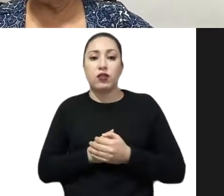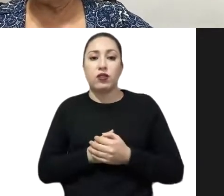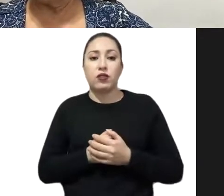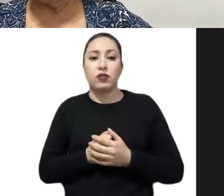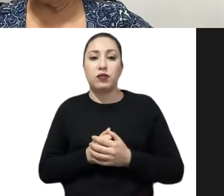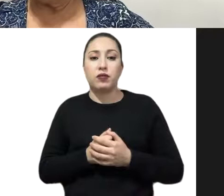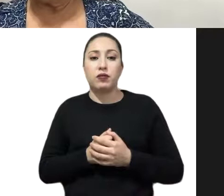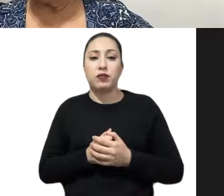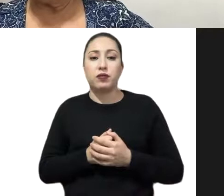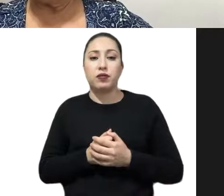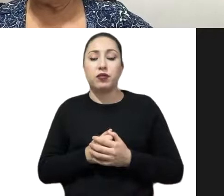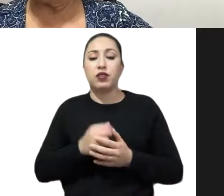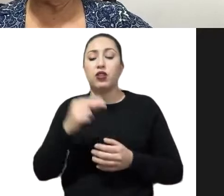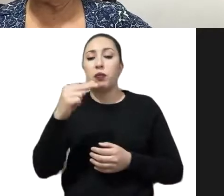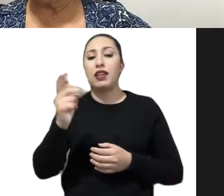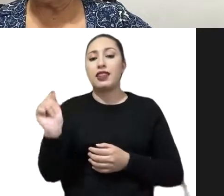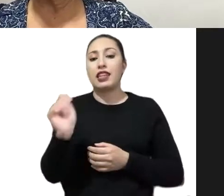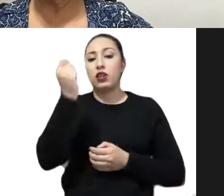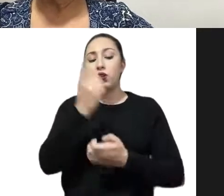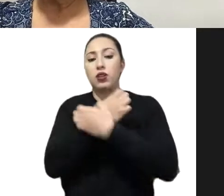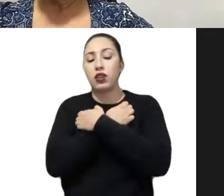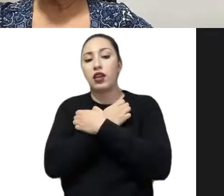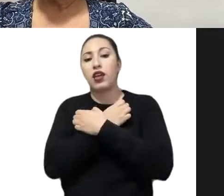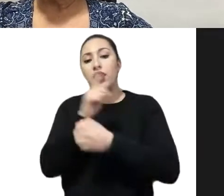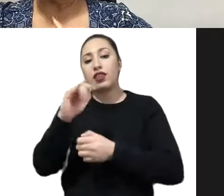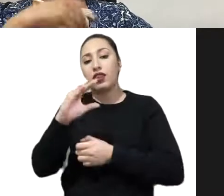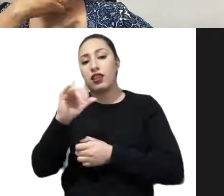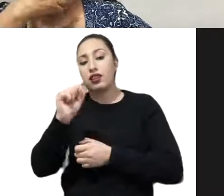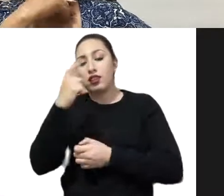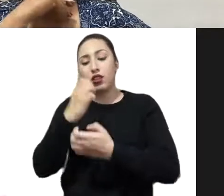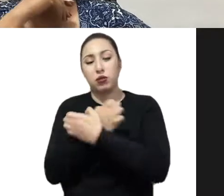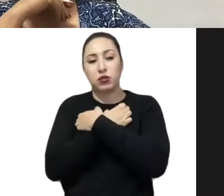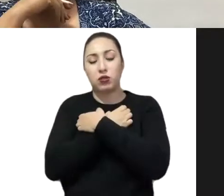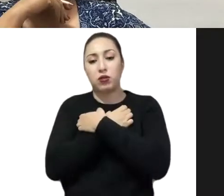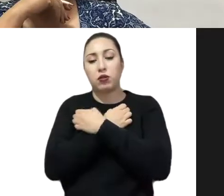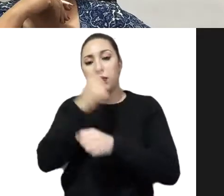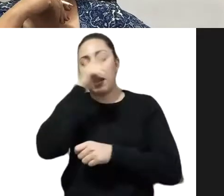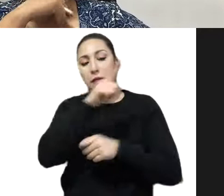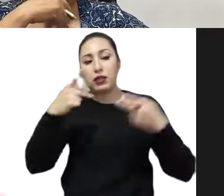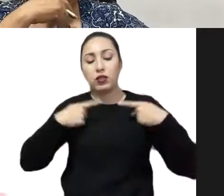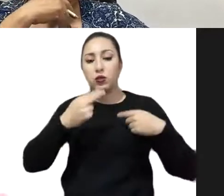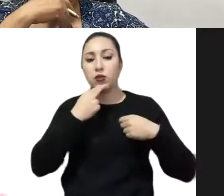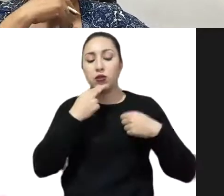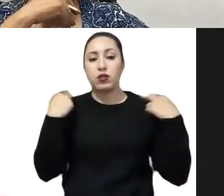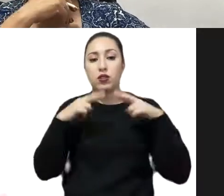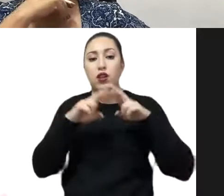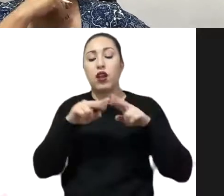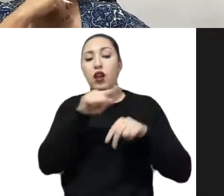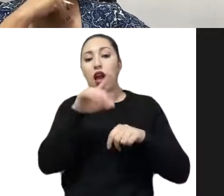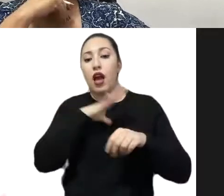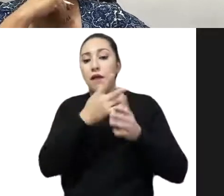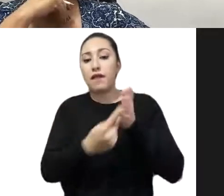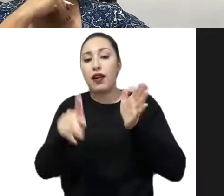es Tecnologías Educativas y de la Información para el Personal al Servicio de la Educación. Este comprende al personal decente con plaza de bases en